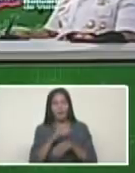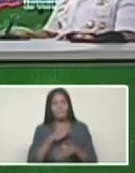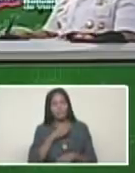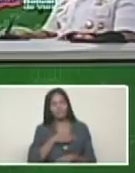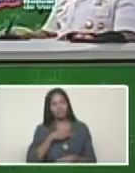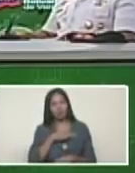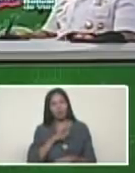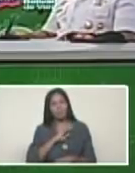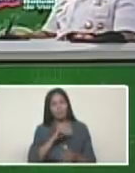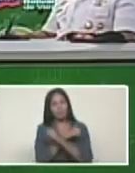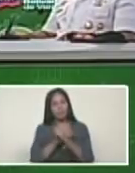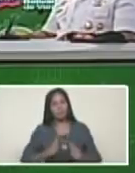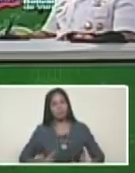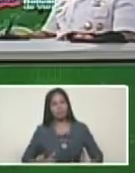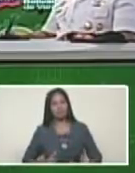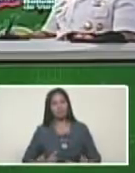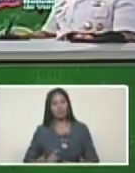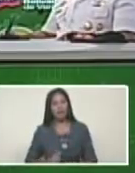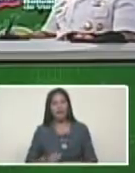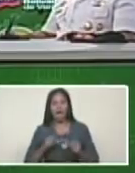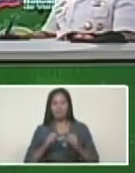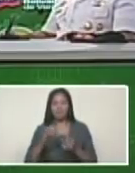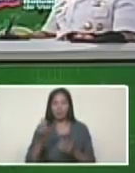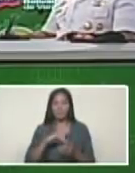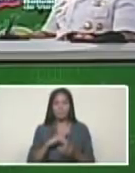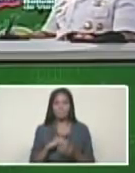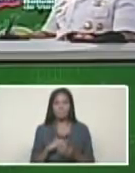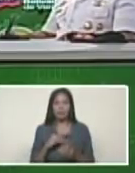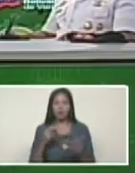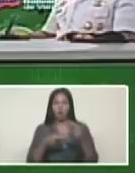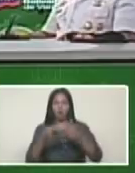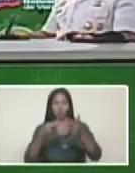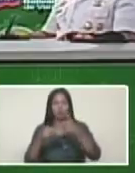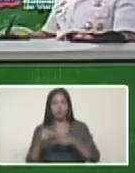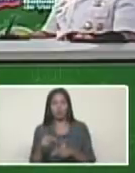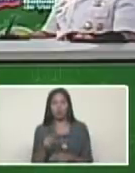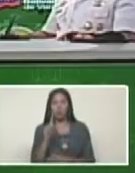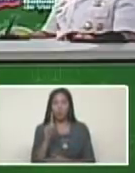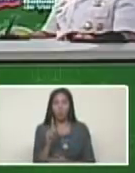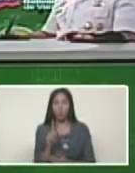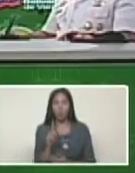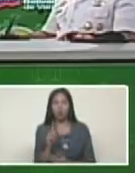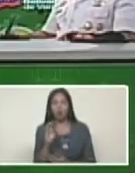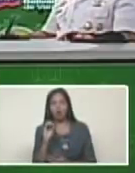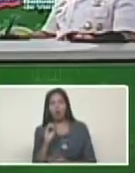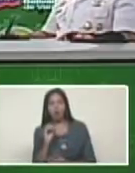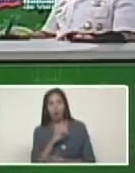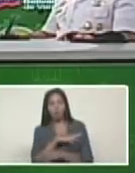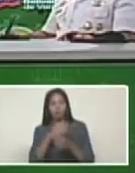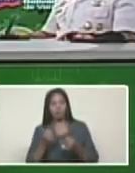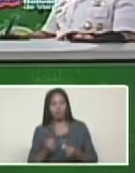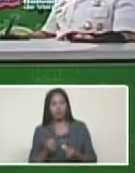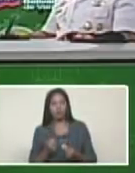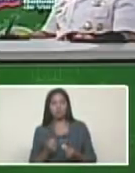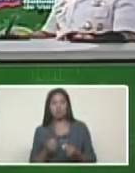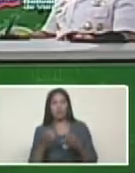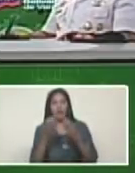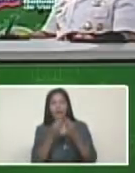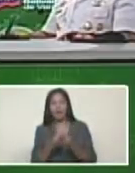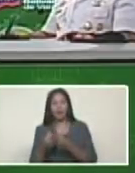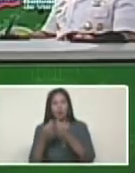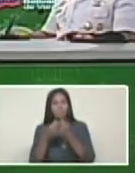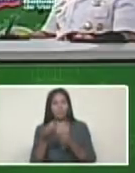Fuerza Armada Nacional Bolivariana es contribuir a construir una poderosa economía